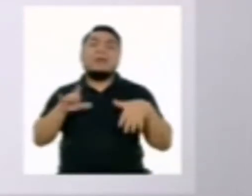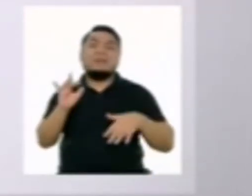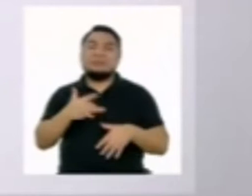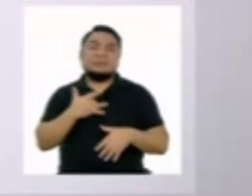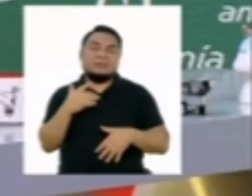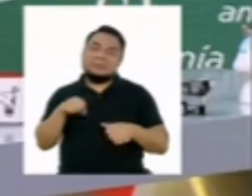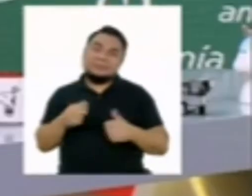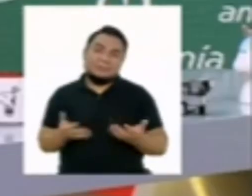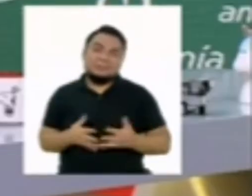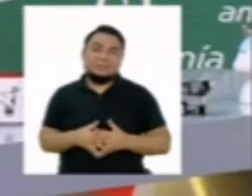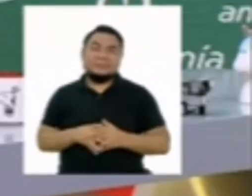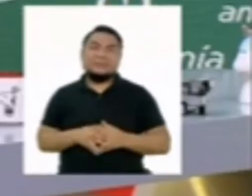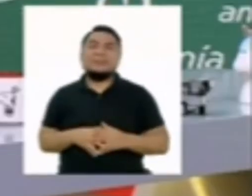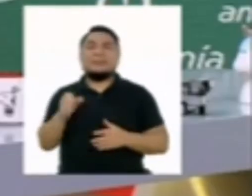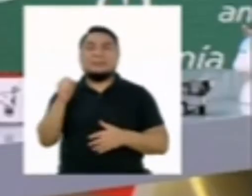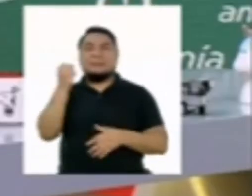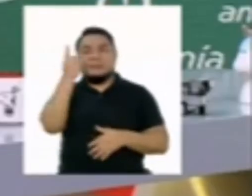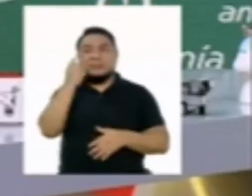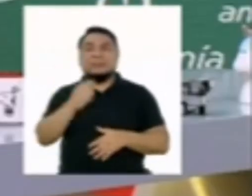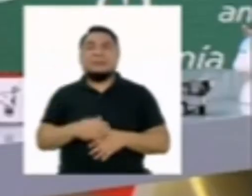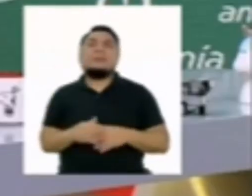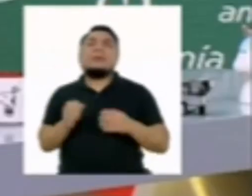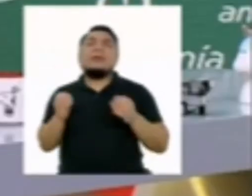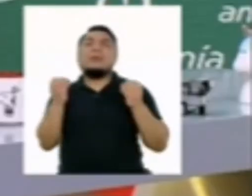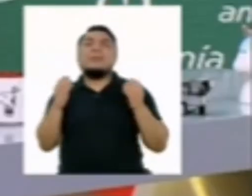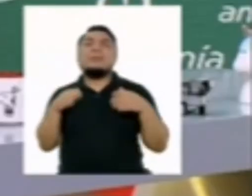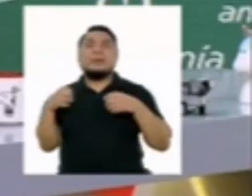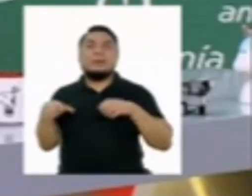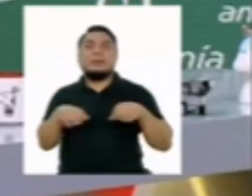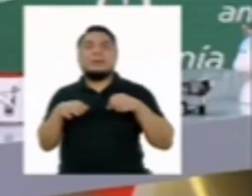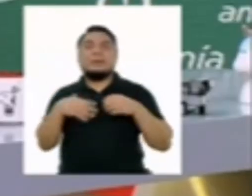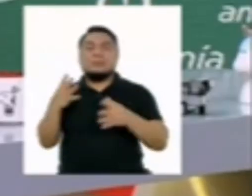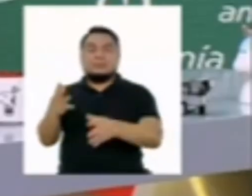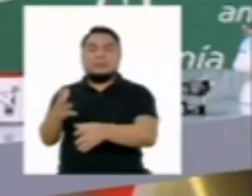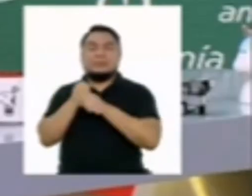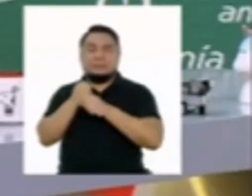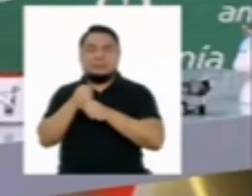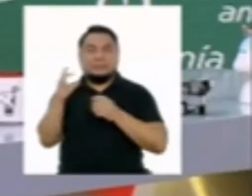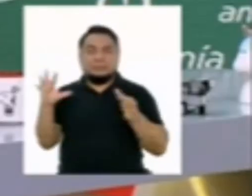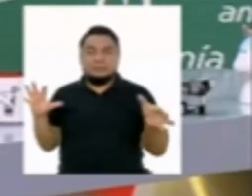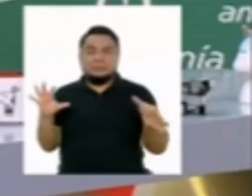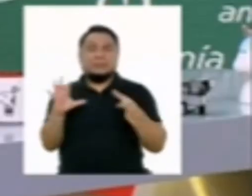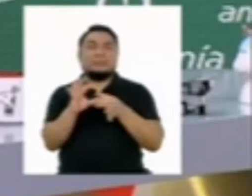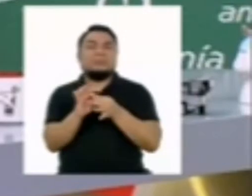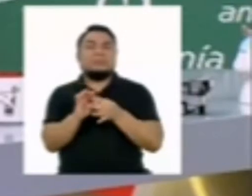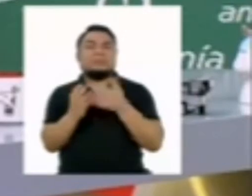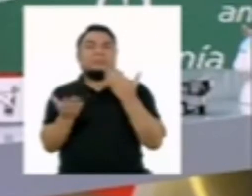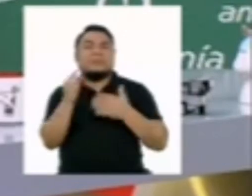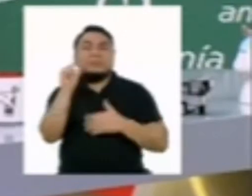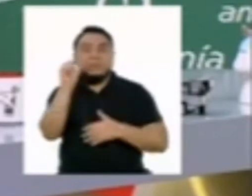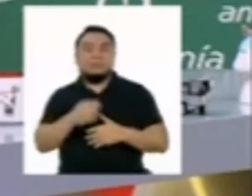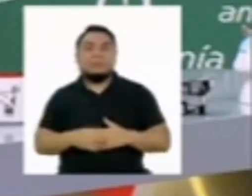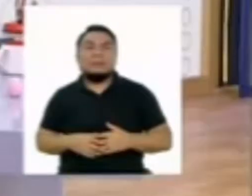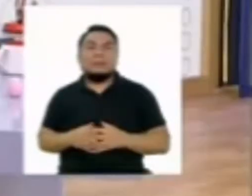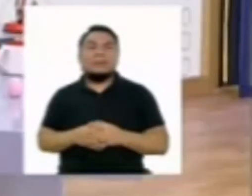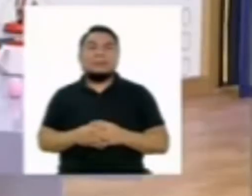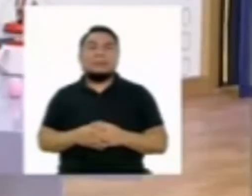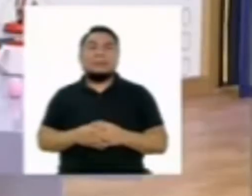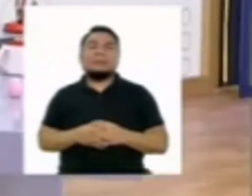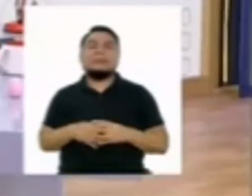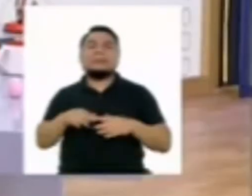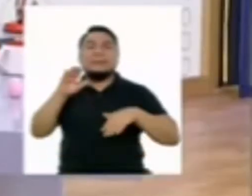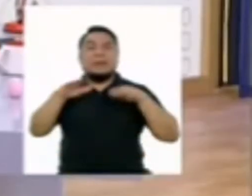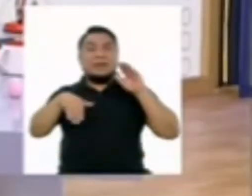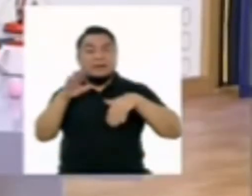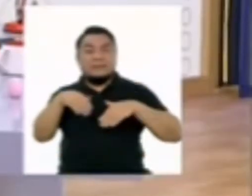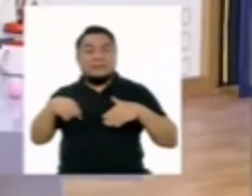así, ¿no? Entiendo, pero ¿cómo podemos hacer para recuperar ese vínculo, aunque sea un poquito? A